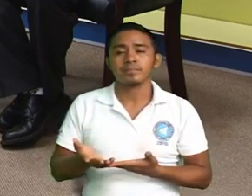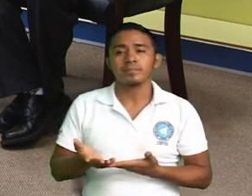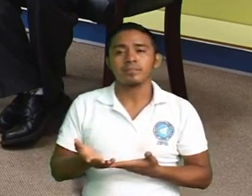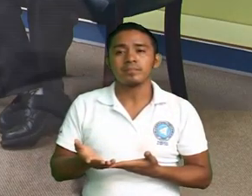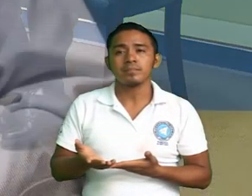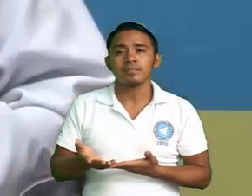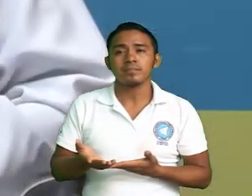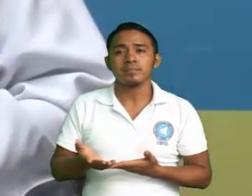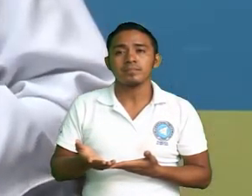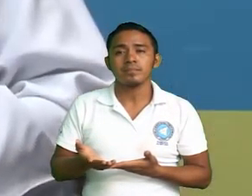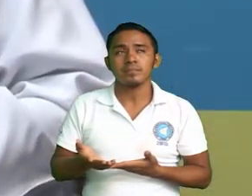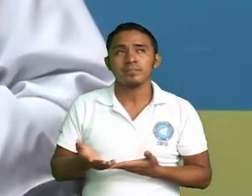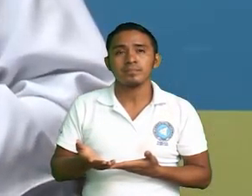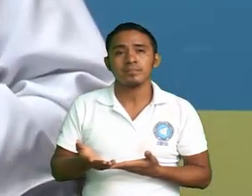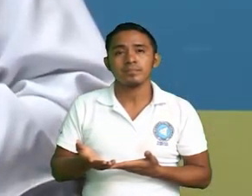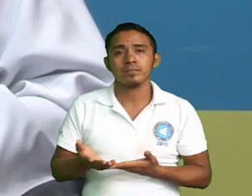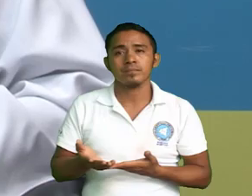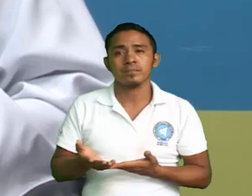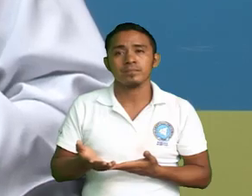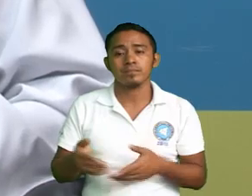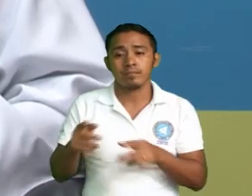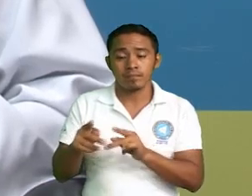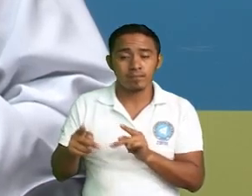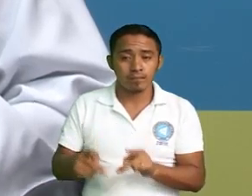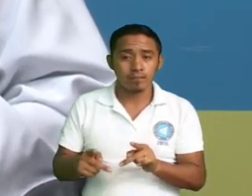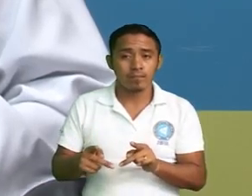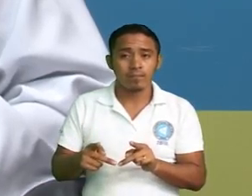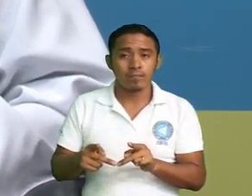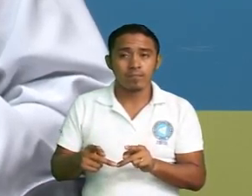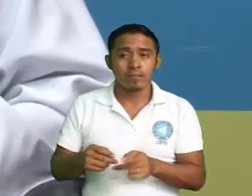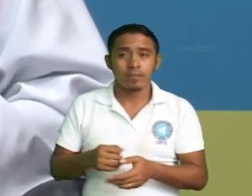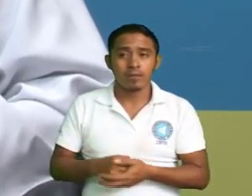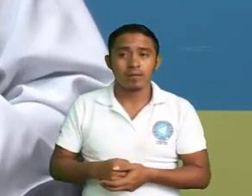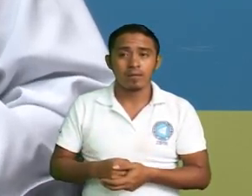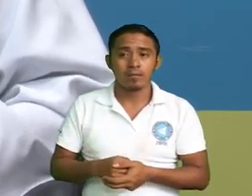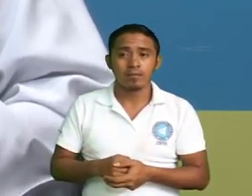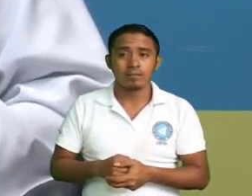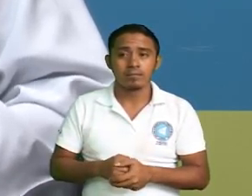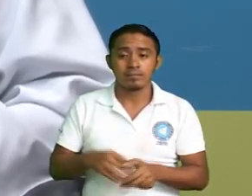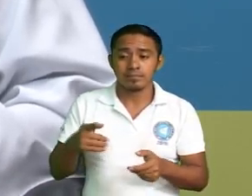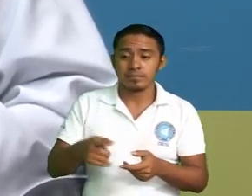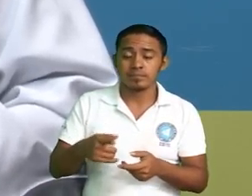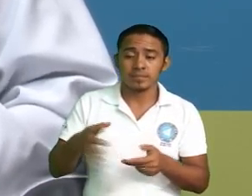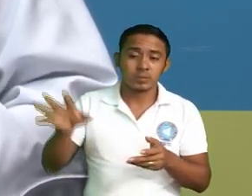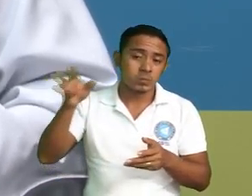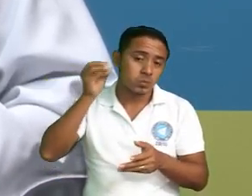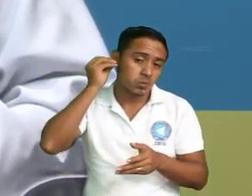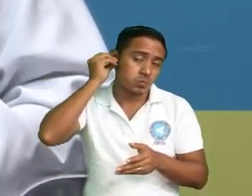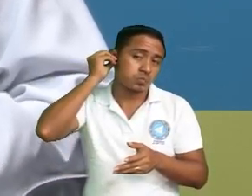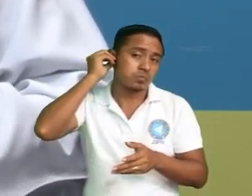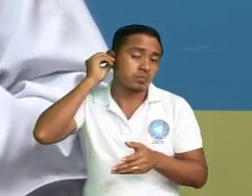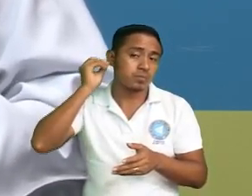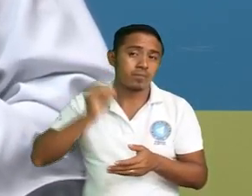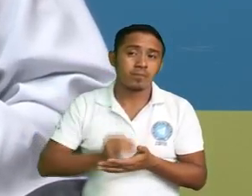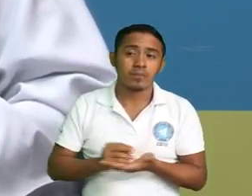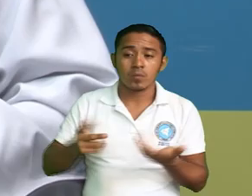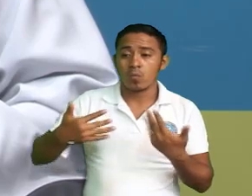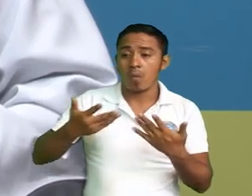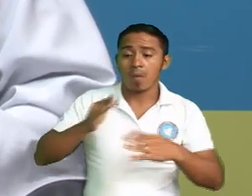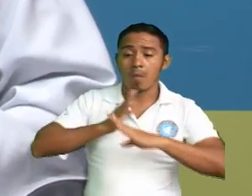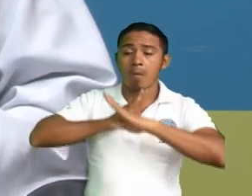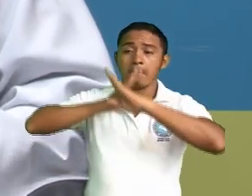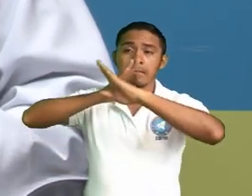generalmente la persona viene a sufrir una infección, porque está indefensa la piel